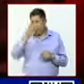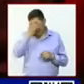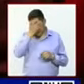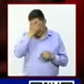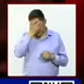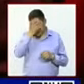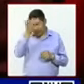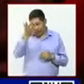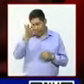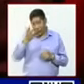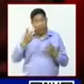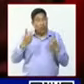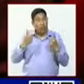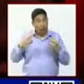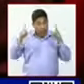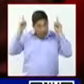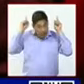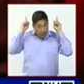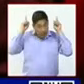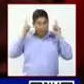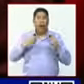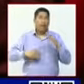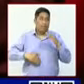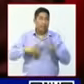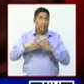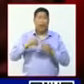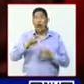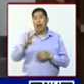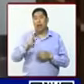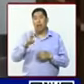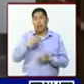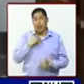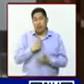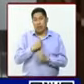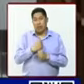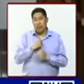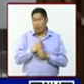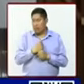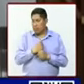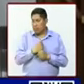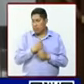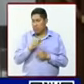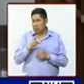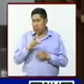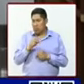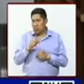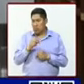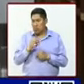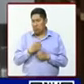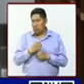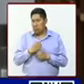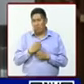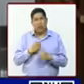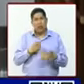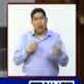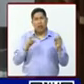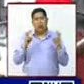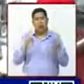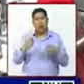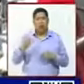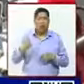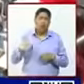si logramos nosotros evitar, tenemos hasta el viernes como para poder trabajar. Insisto, yo no deberíamos salir en receso mientras no se resuelva el tema